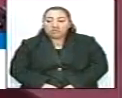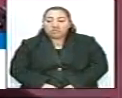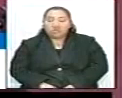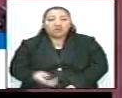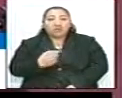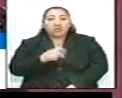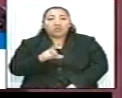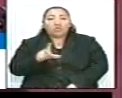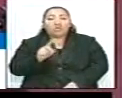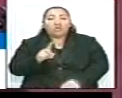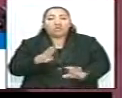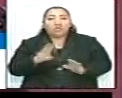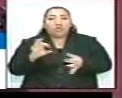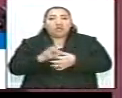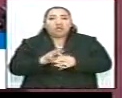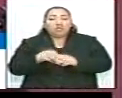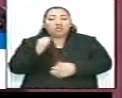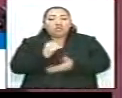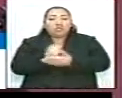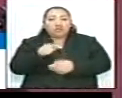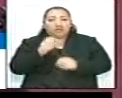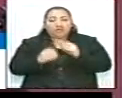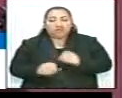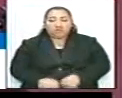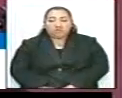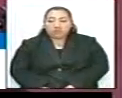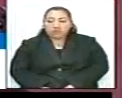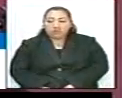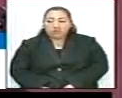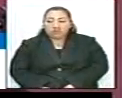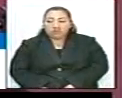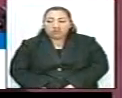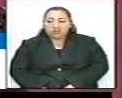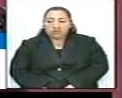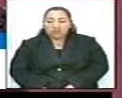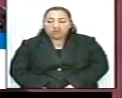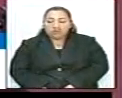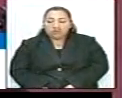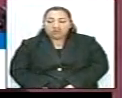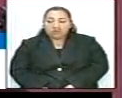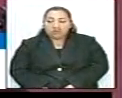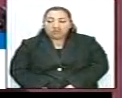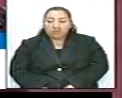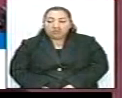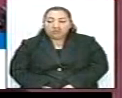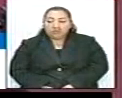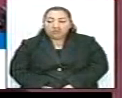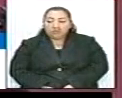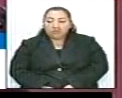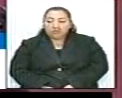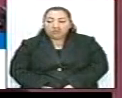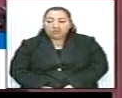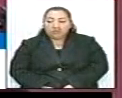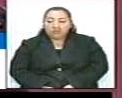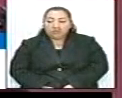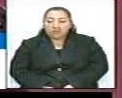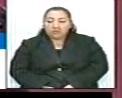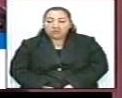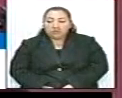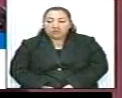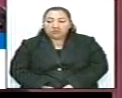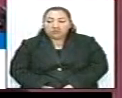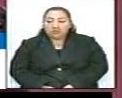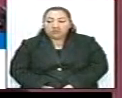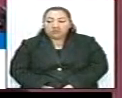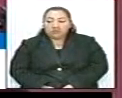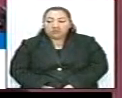19 de agosto, la que fue aprobada en esa fecha. Como segundo punto, se ha remitido a sus despachos la relación de